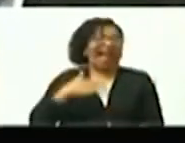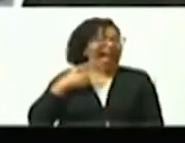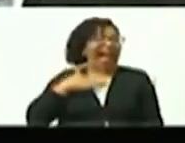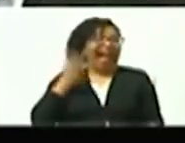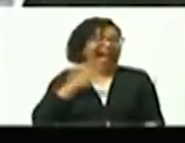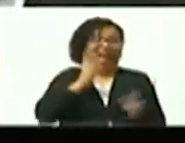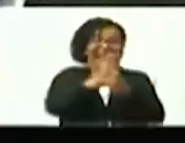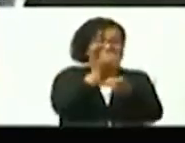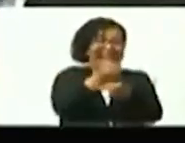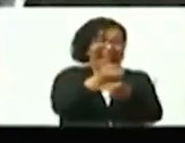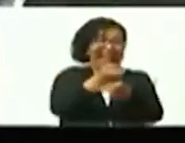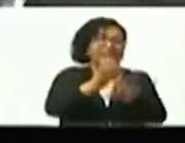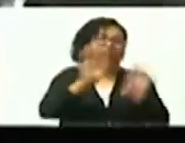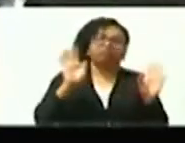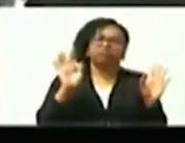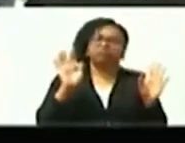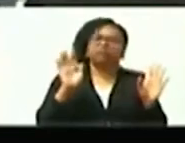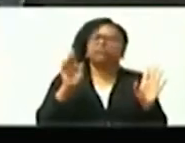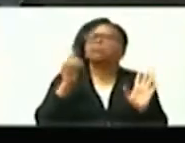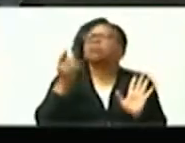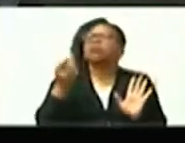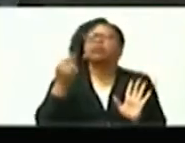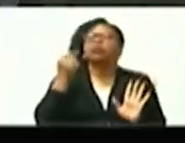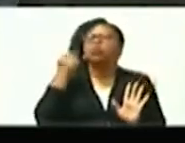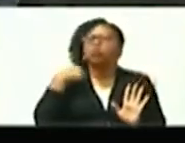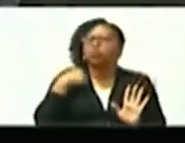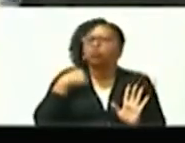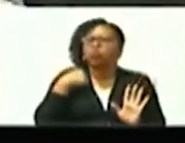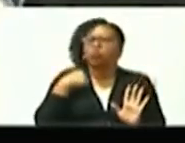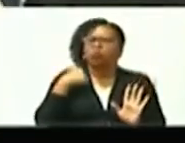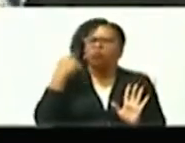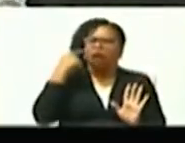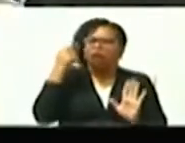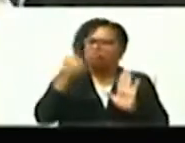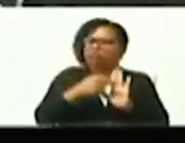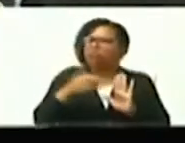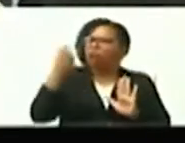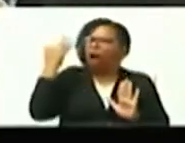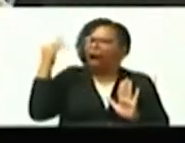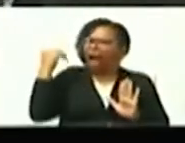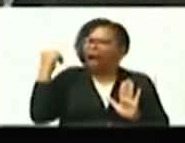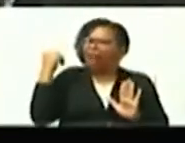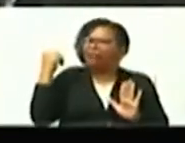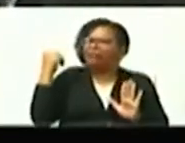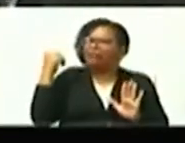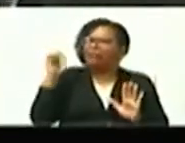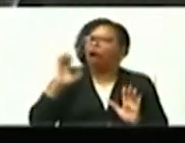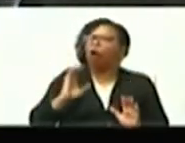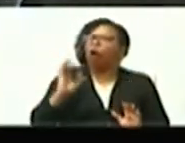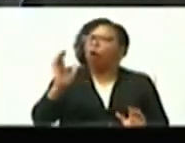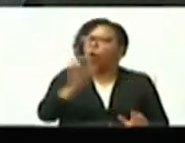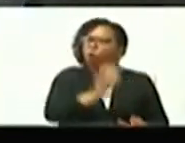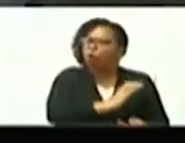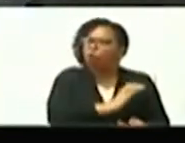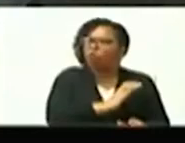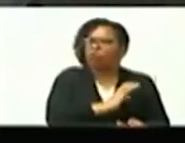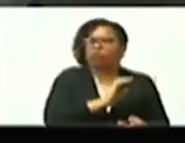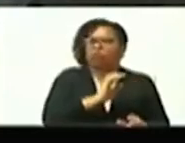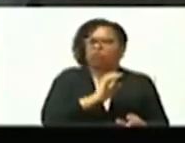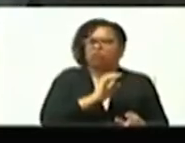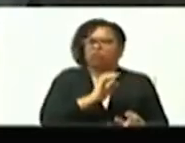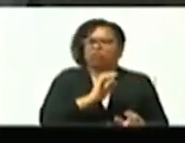que yo no he visto nunca que los congresos hagan. Vamos a fiscalizar las ejecuciones de esos presupuestos. Si Obra Pública